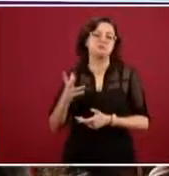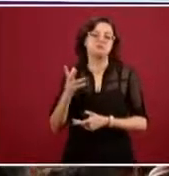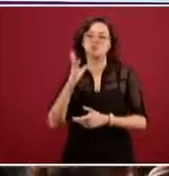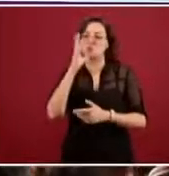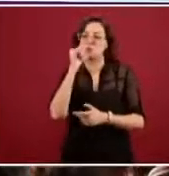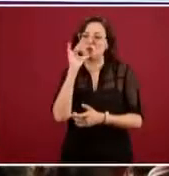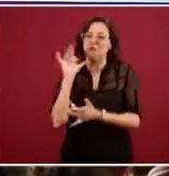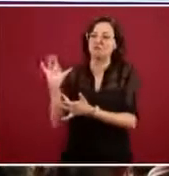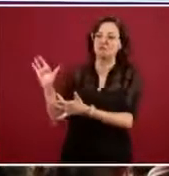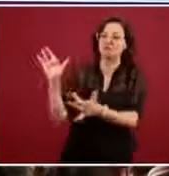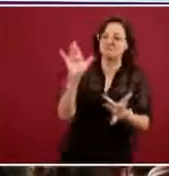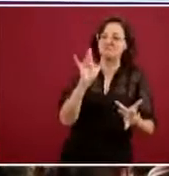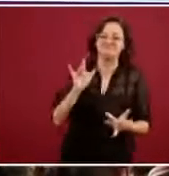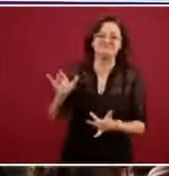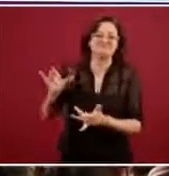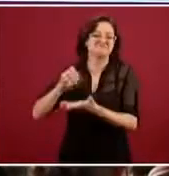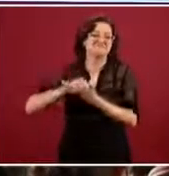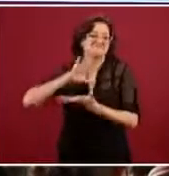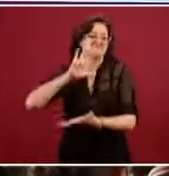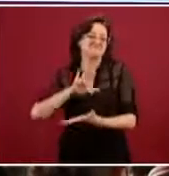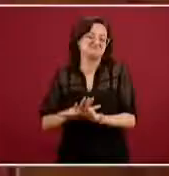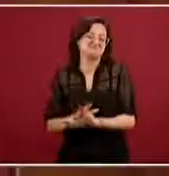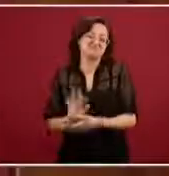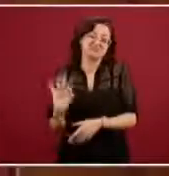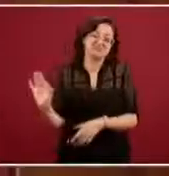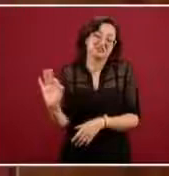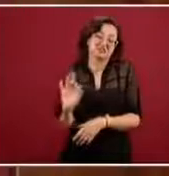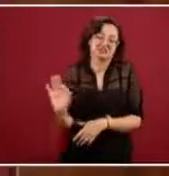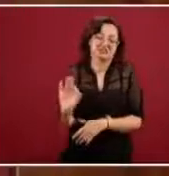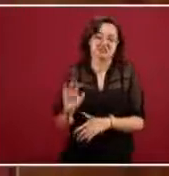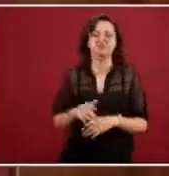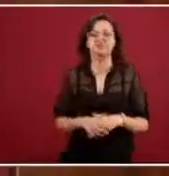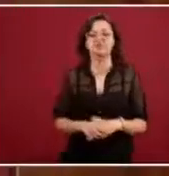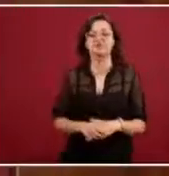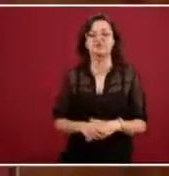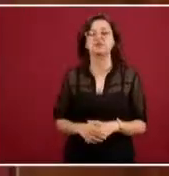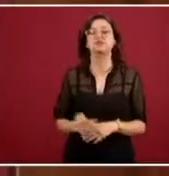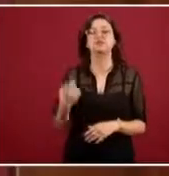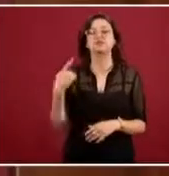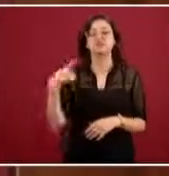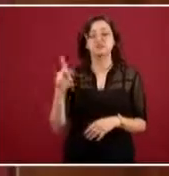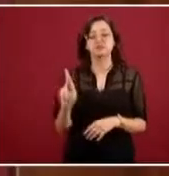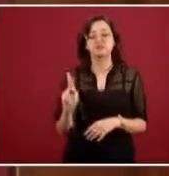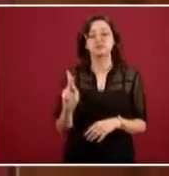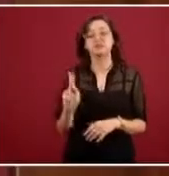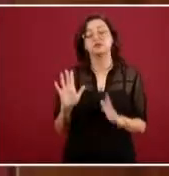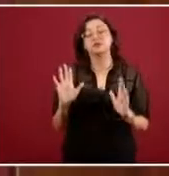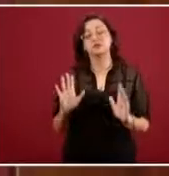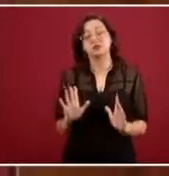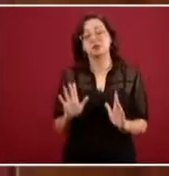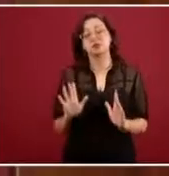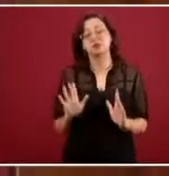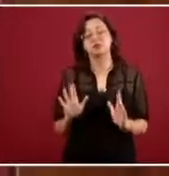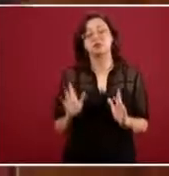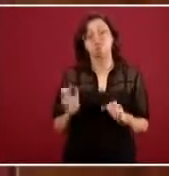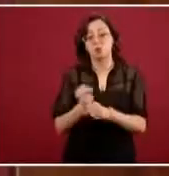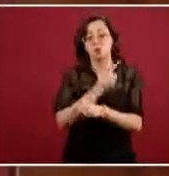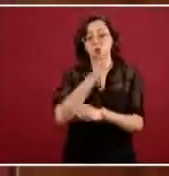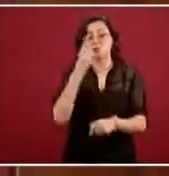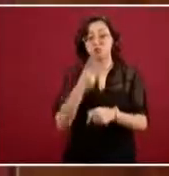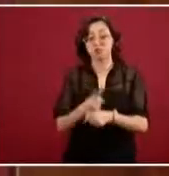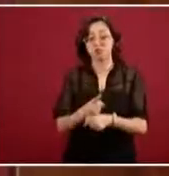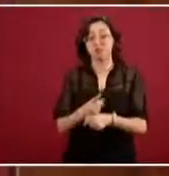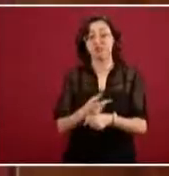podido tener un registro más alto. Sin embargo, no perdemos la oportunidad de decir que